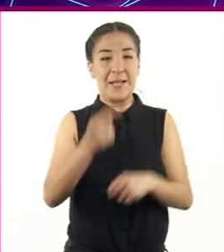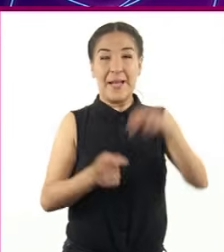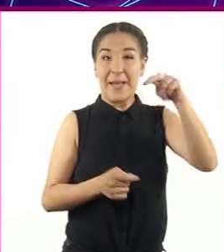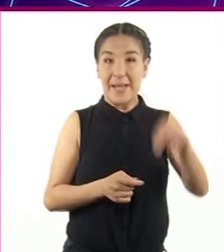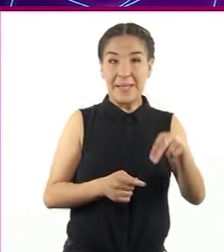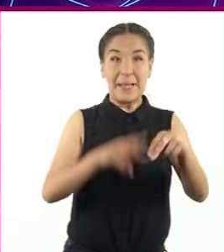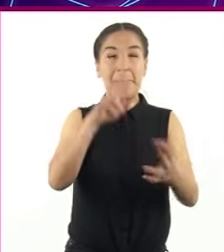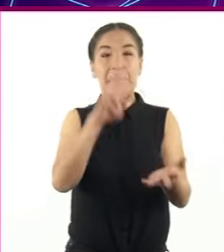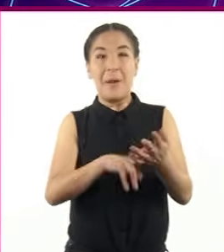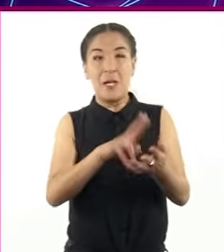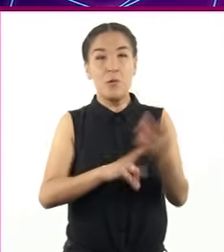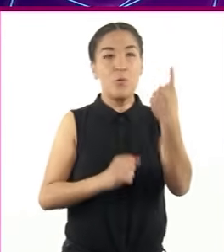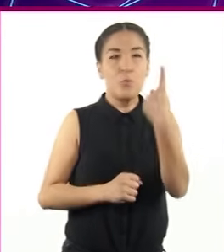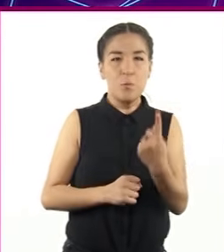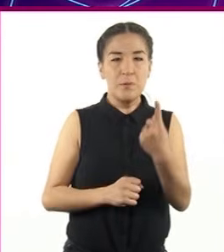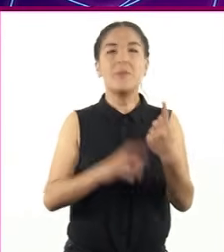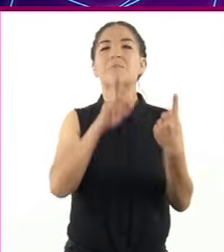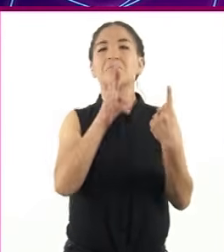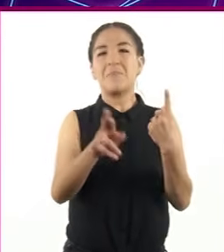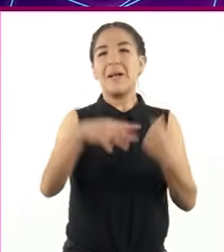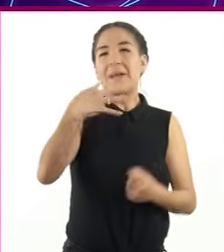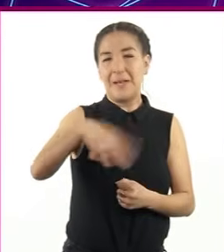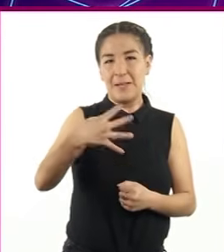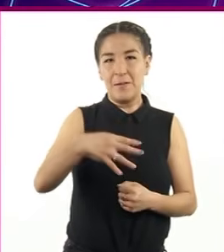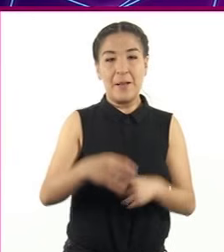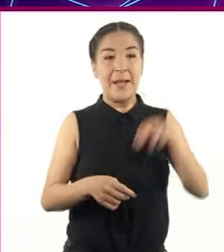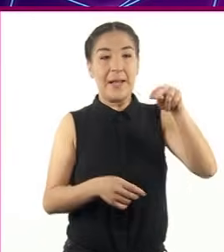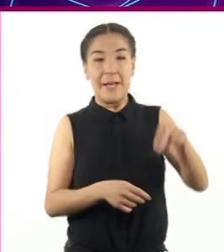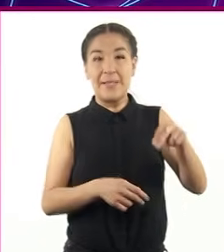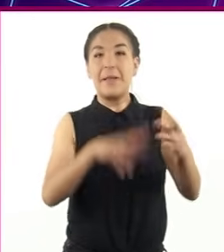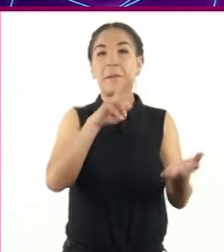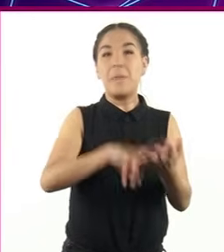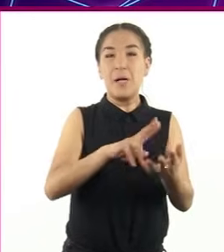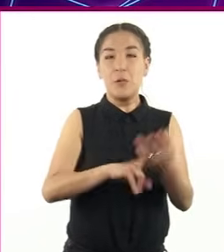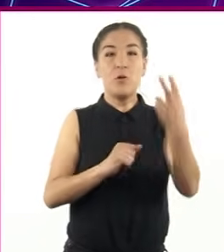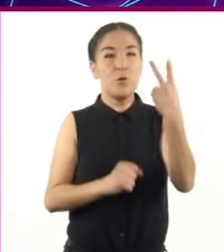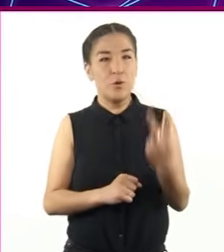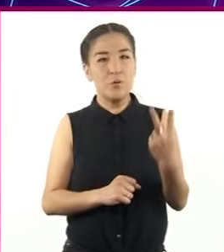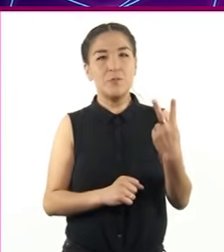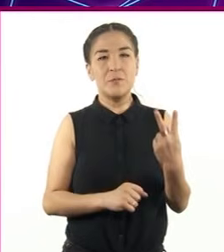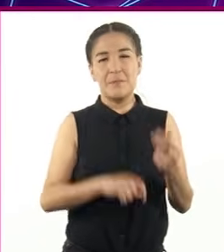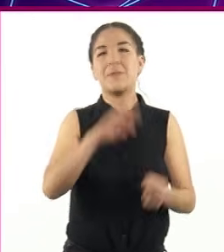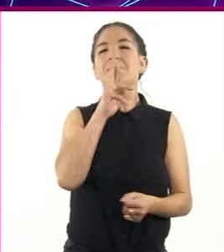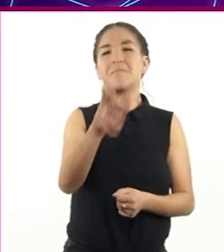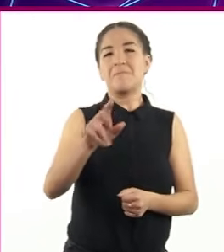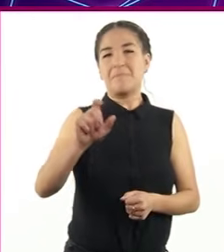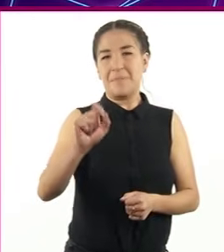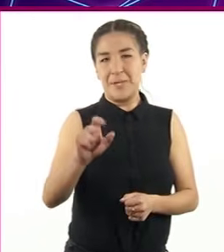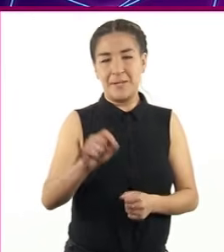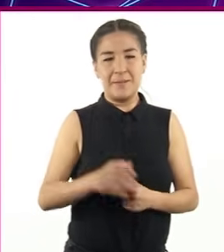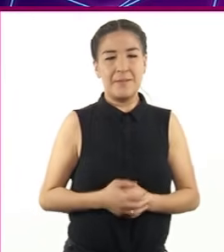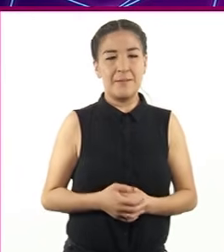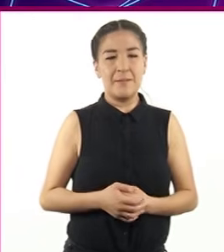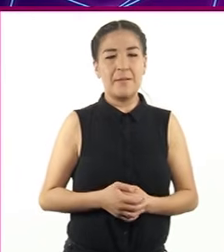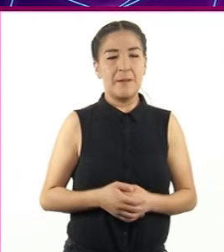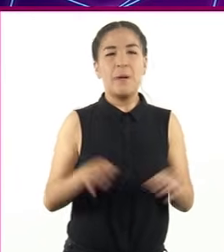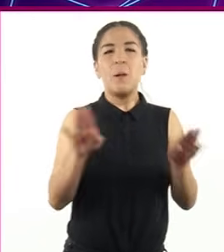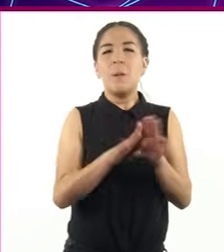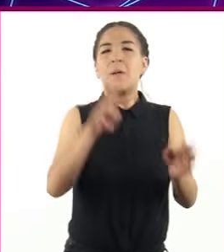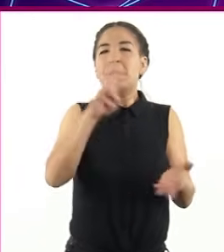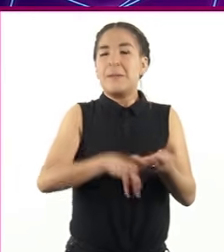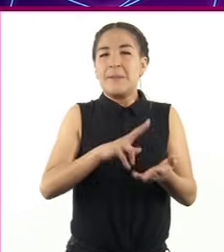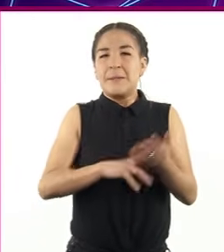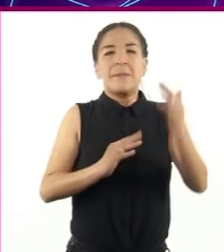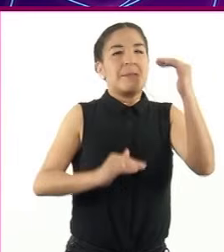valor de 1, el resultado es 14, y cuando n toma el valor de 2, el resultado es 20. Validamos las expresiones que